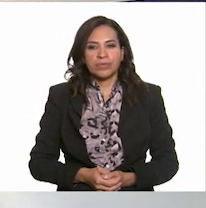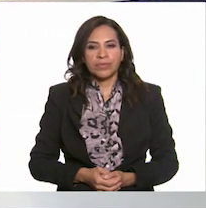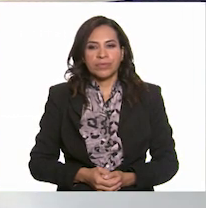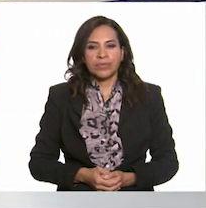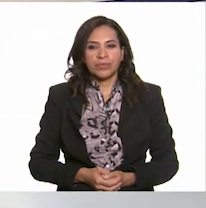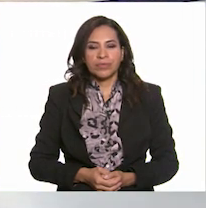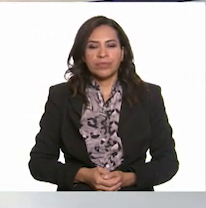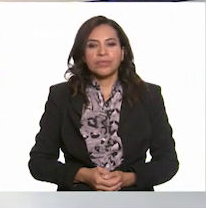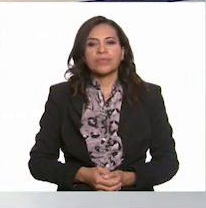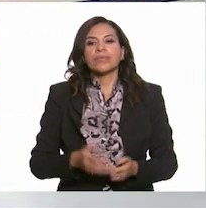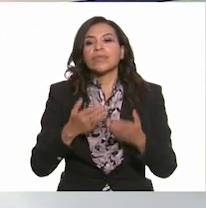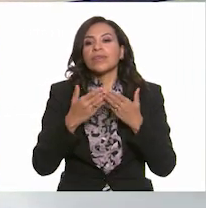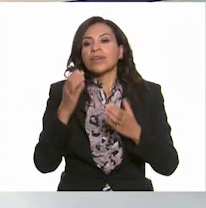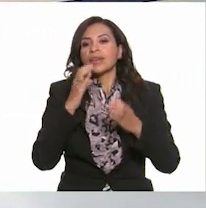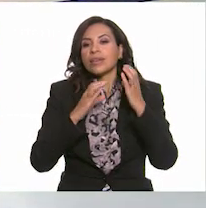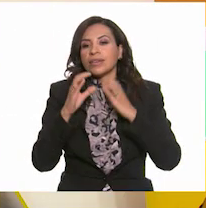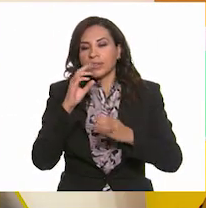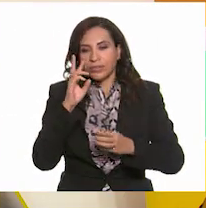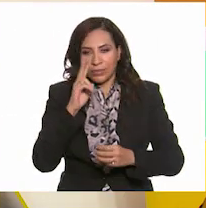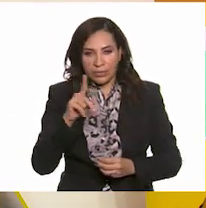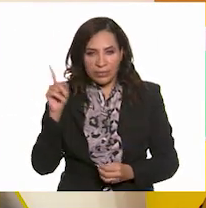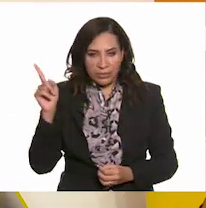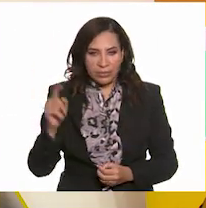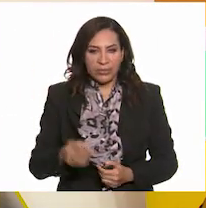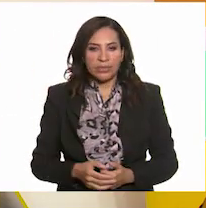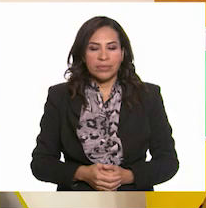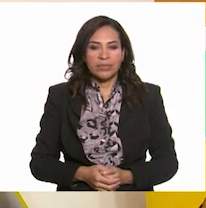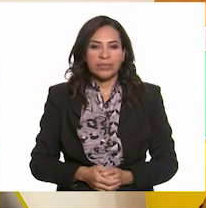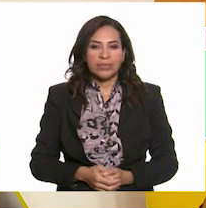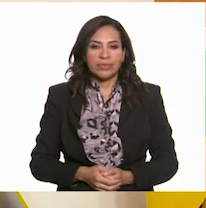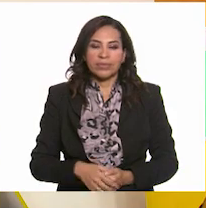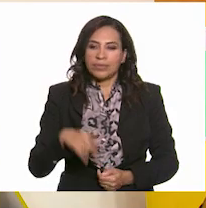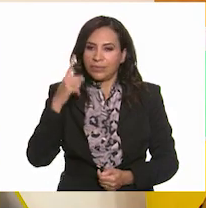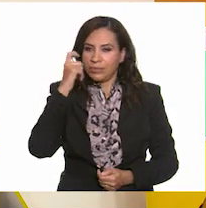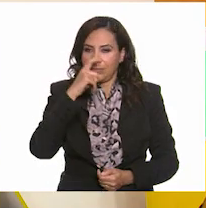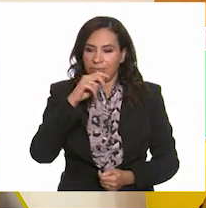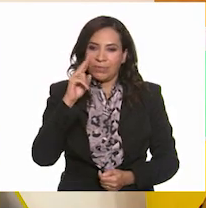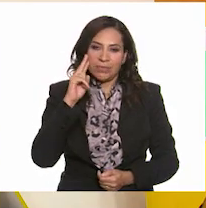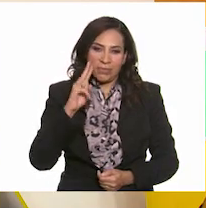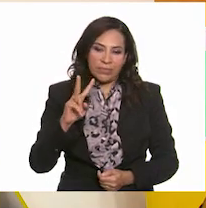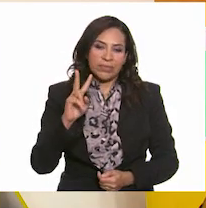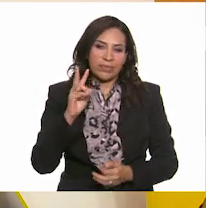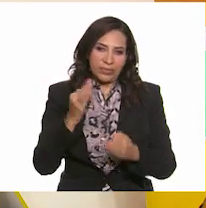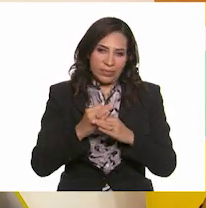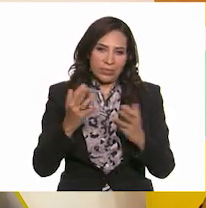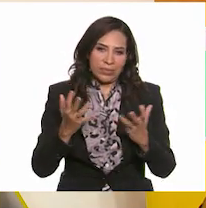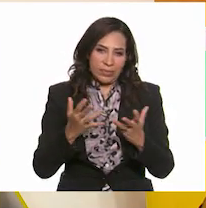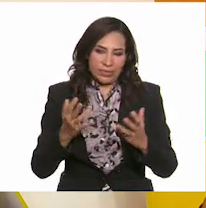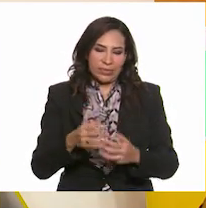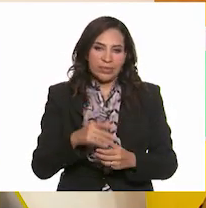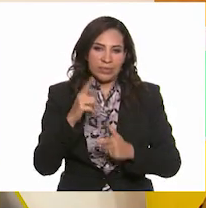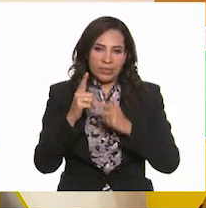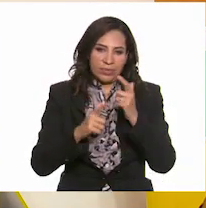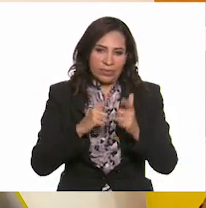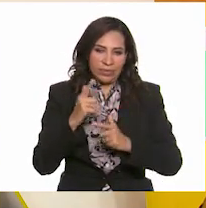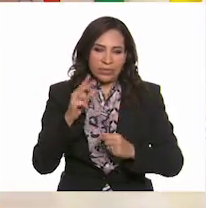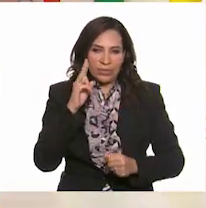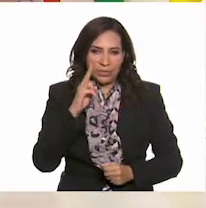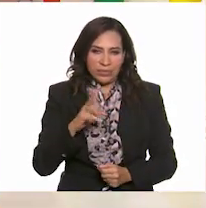¿Listo? Sí. Ahora vamos a cantar la de citrón. Suena cómo le complicado. Vamos a hacer. Vamos a hacerlo. Lento.